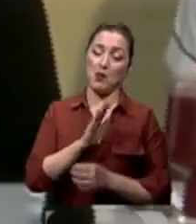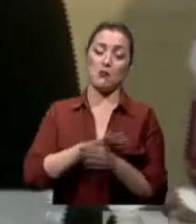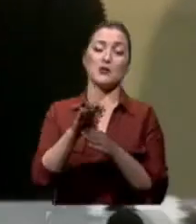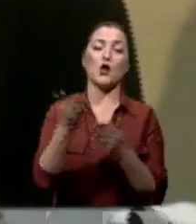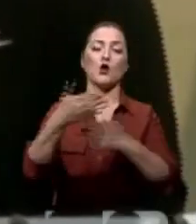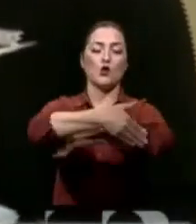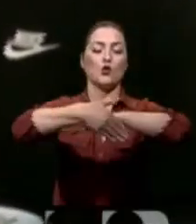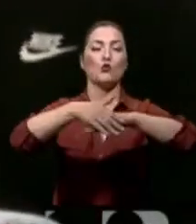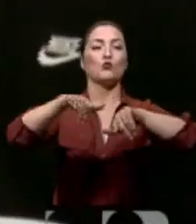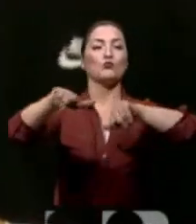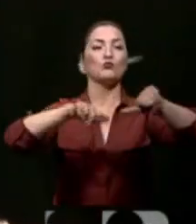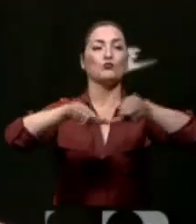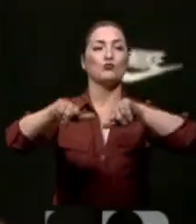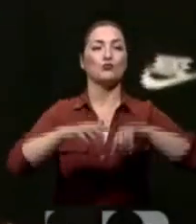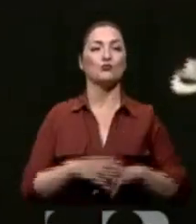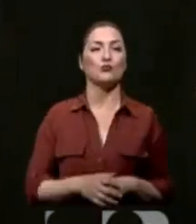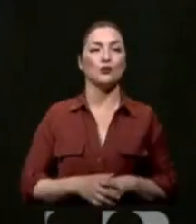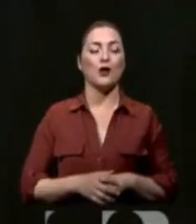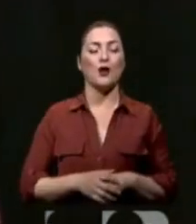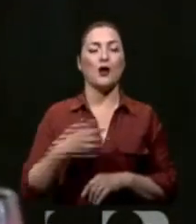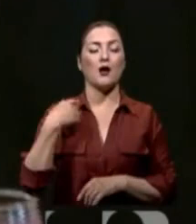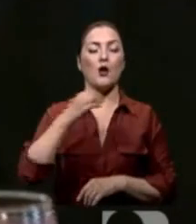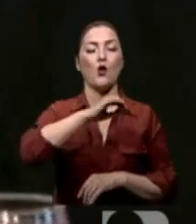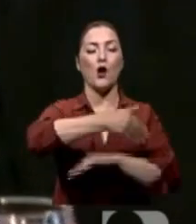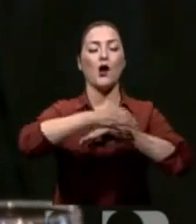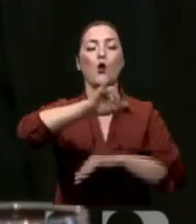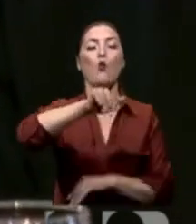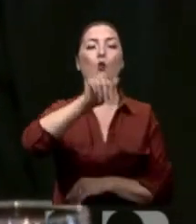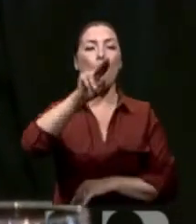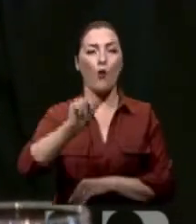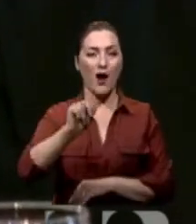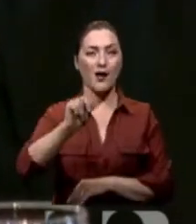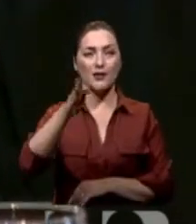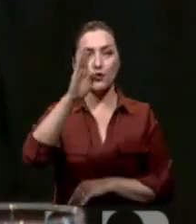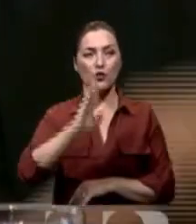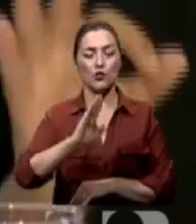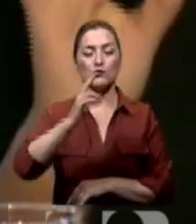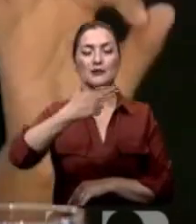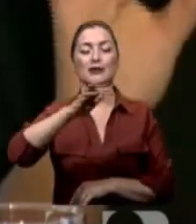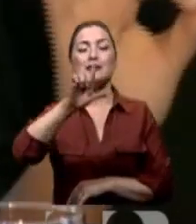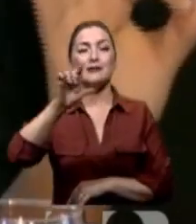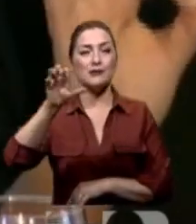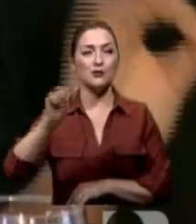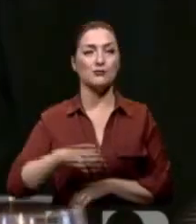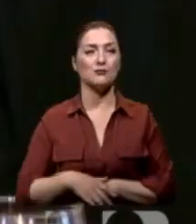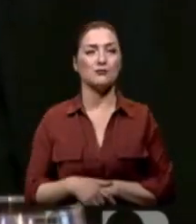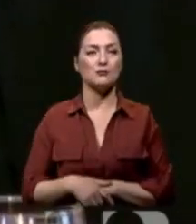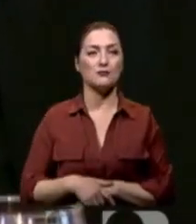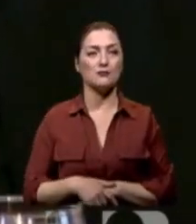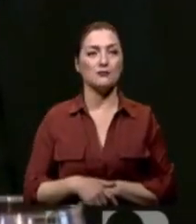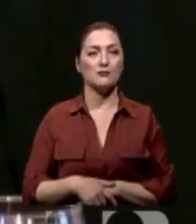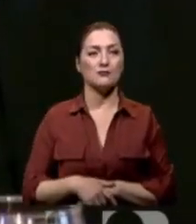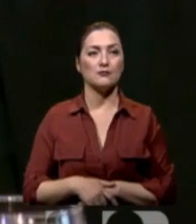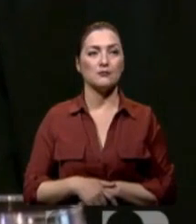dónde está ubicada? Está ubicada en Playa Chica, en la calle Juan de Dios, en el Valle de los Chillos. Les esperamos. ¡Claro que sí,